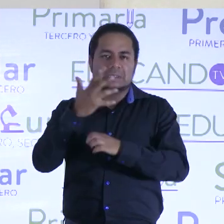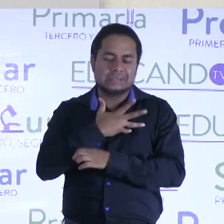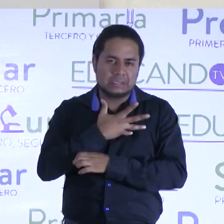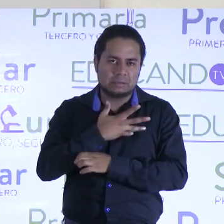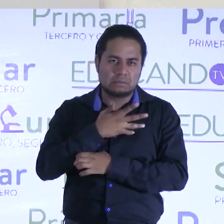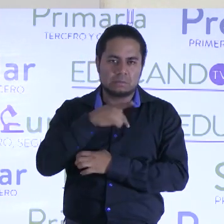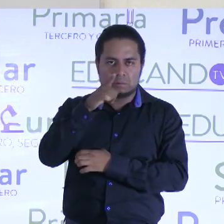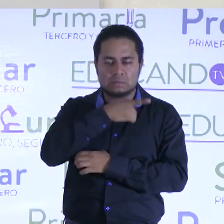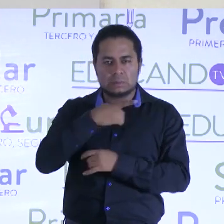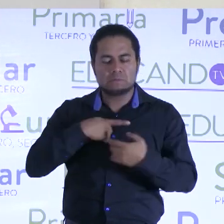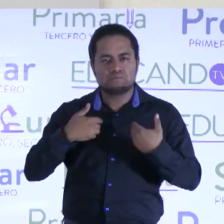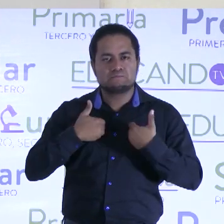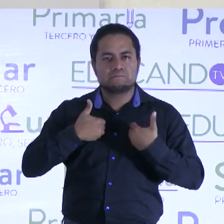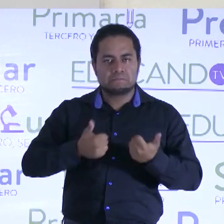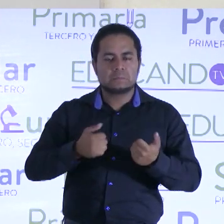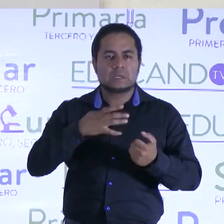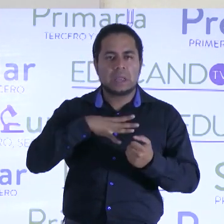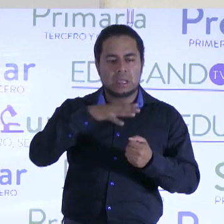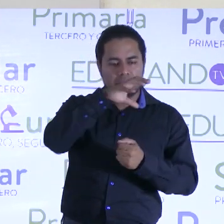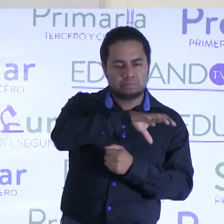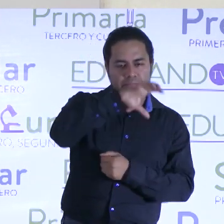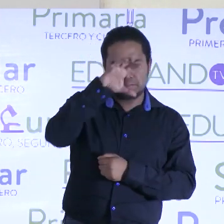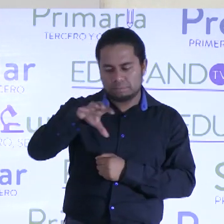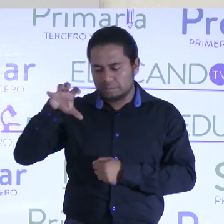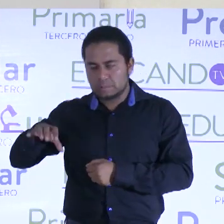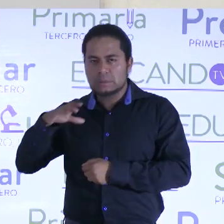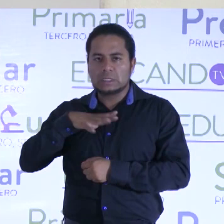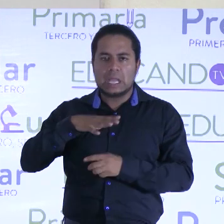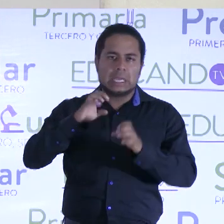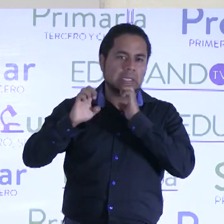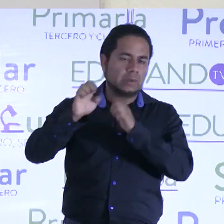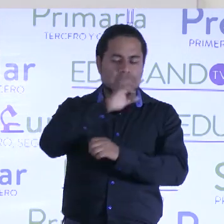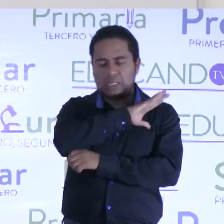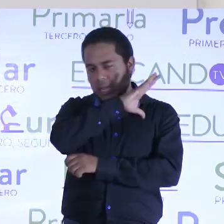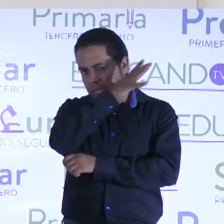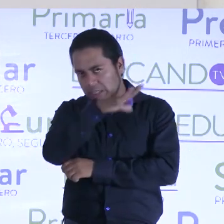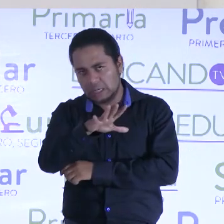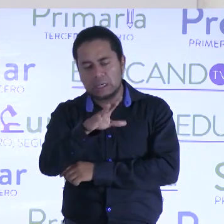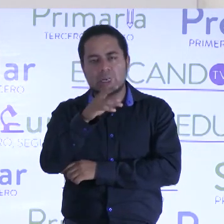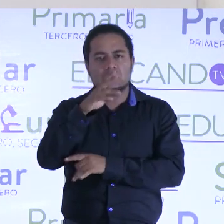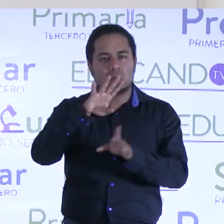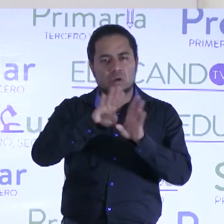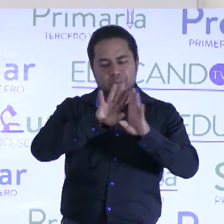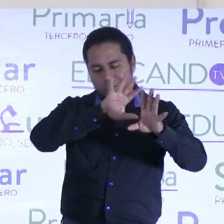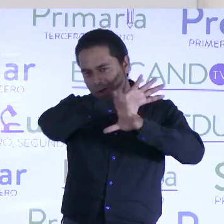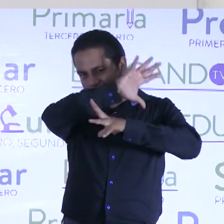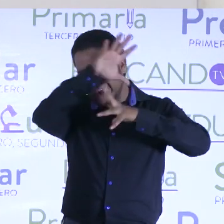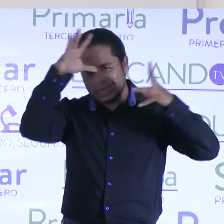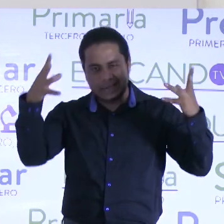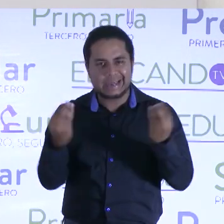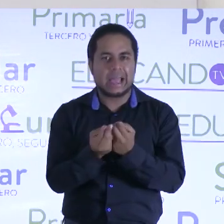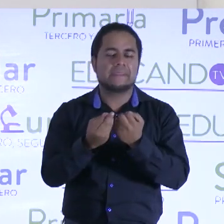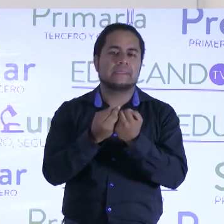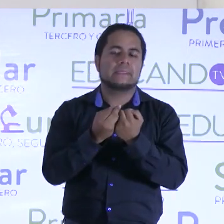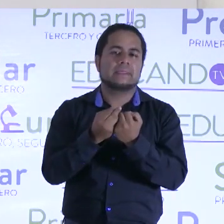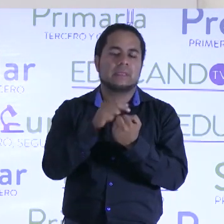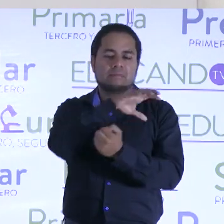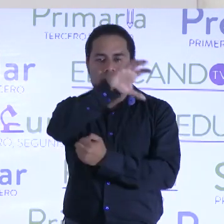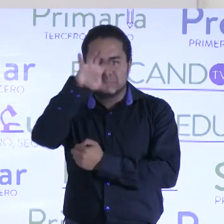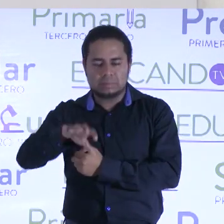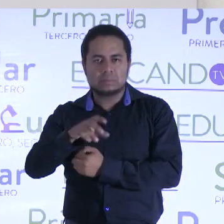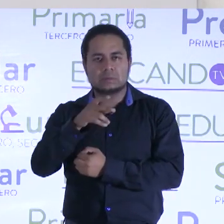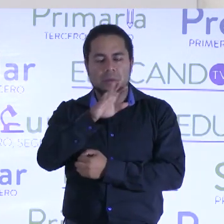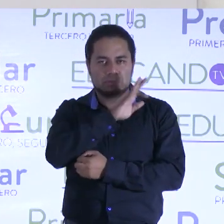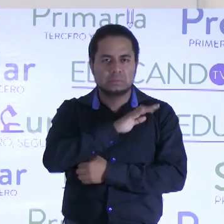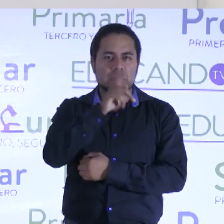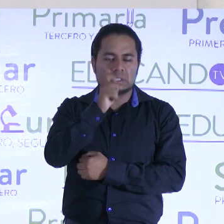de entender de que existe una clasificación general, y a partir de esa clasificación general te